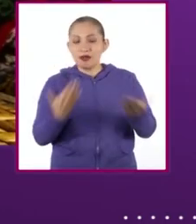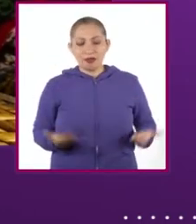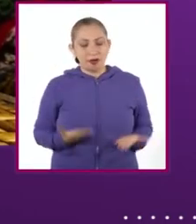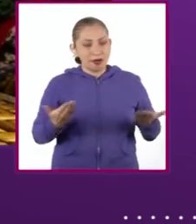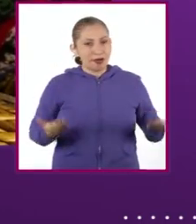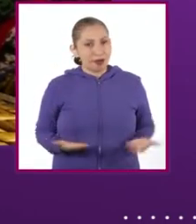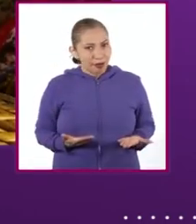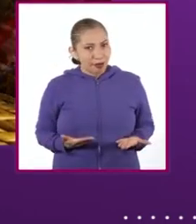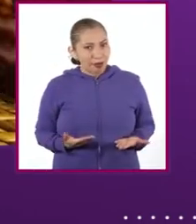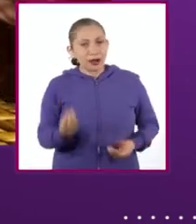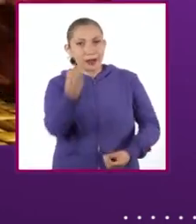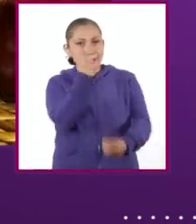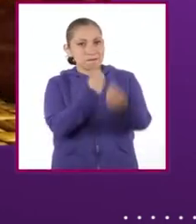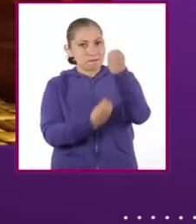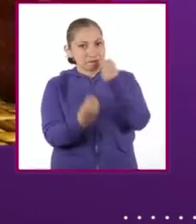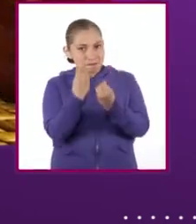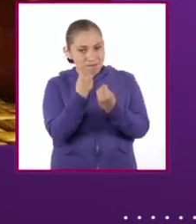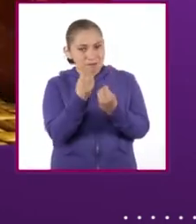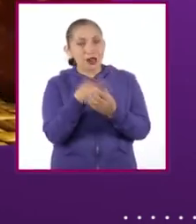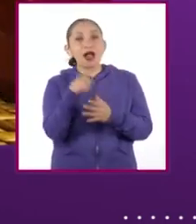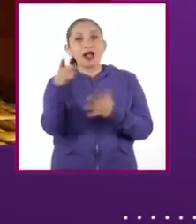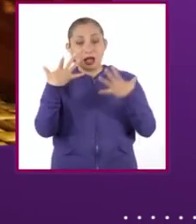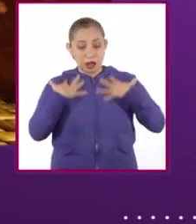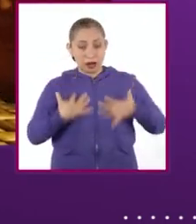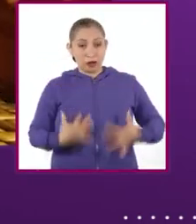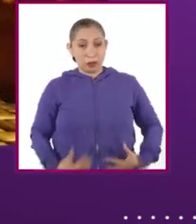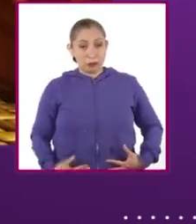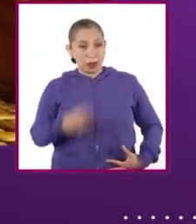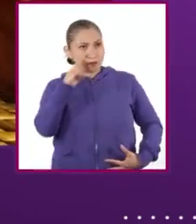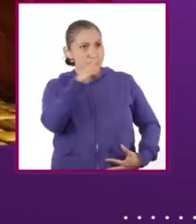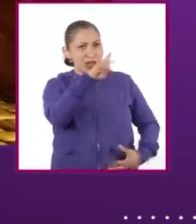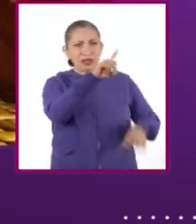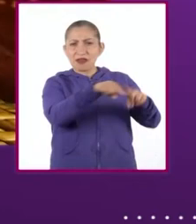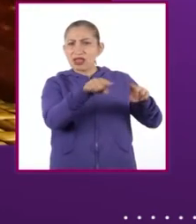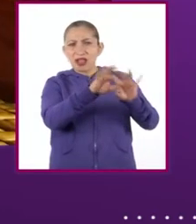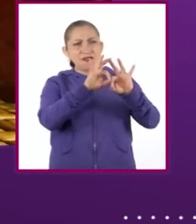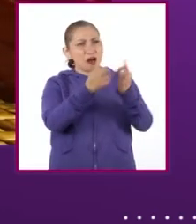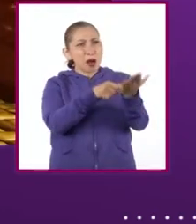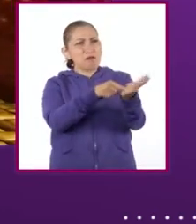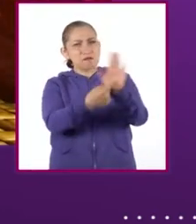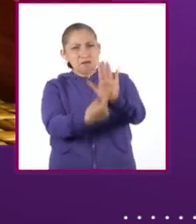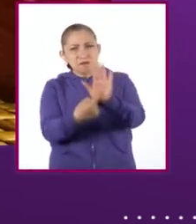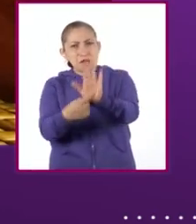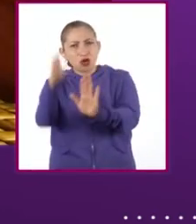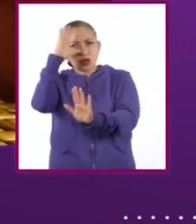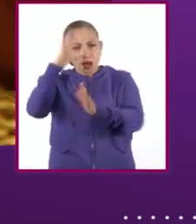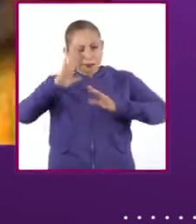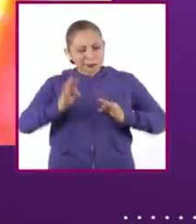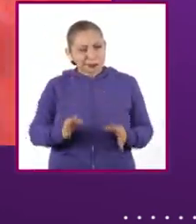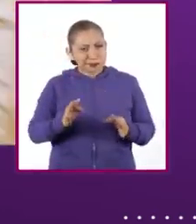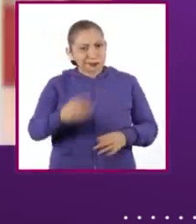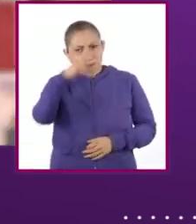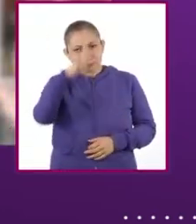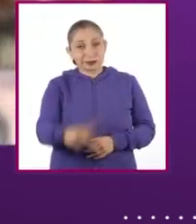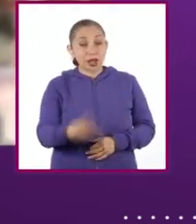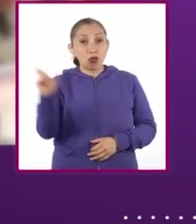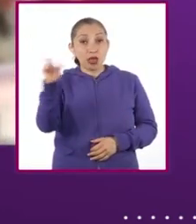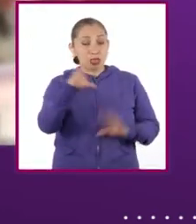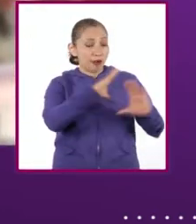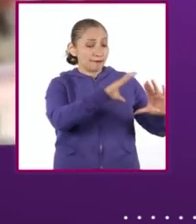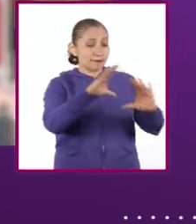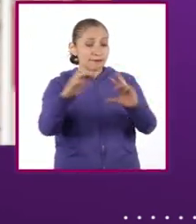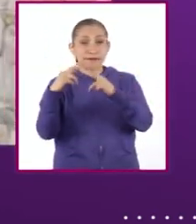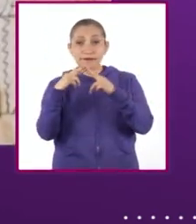danza, la gastronomía y la vestimenta, entre otras manifestaciones culturales. Durante la